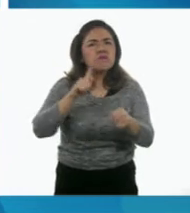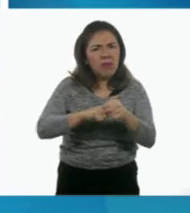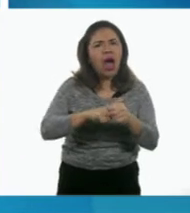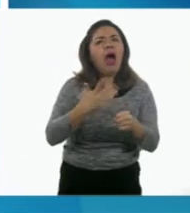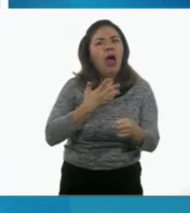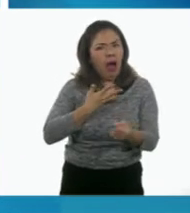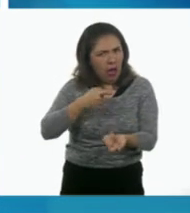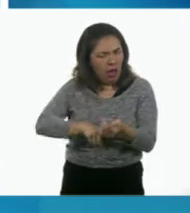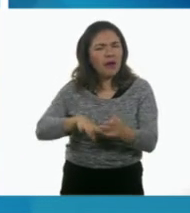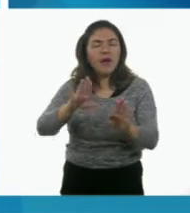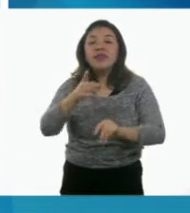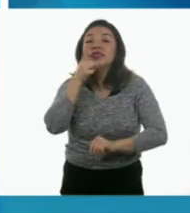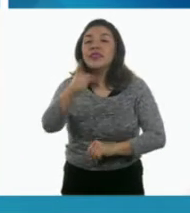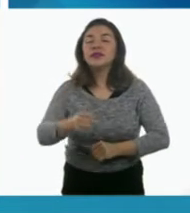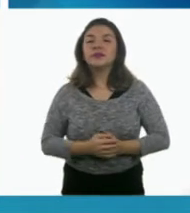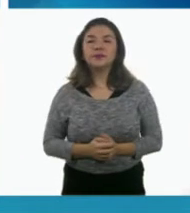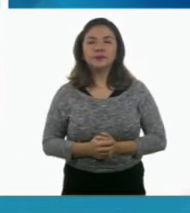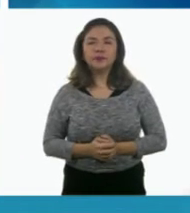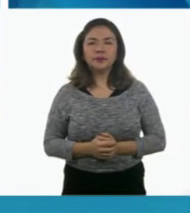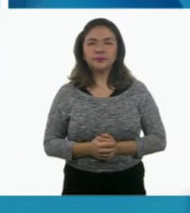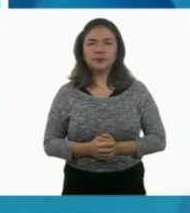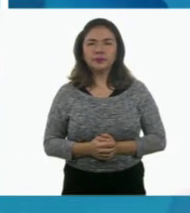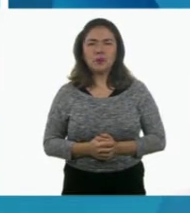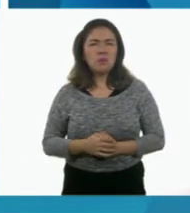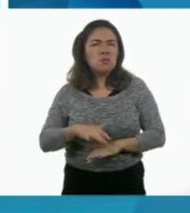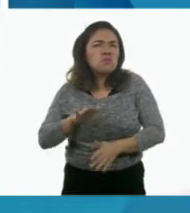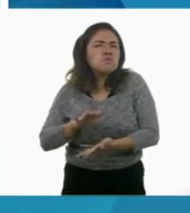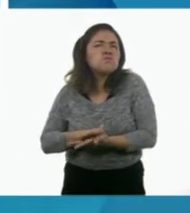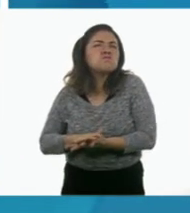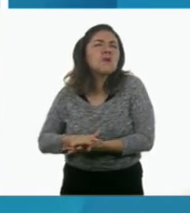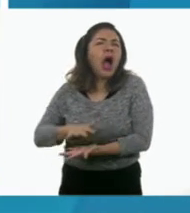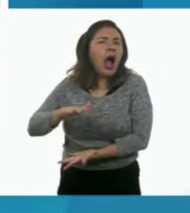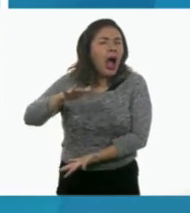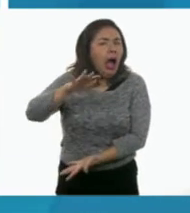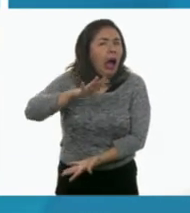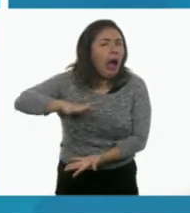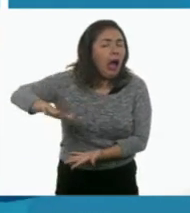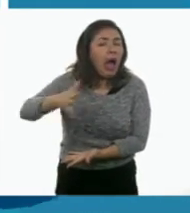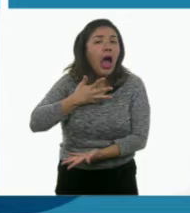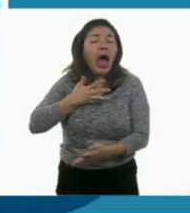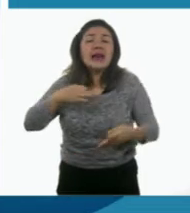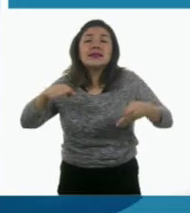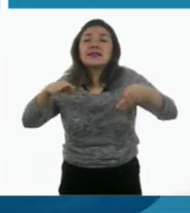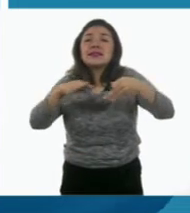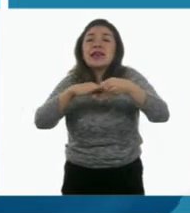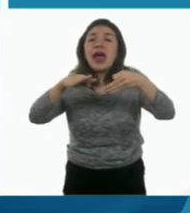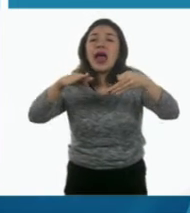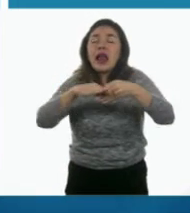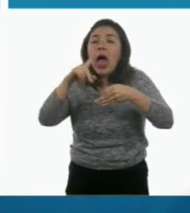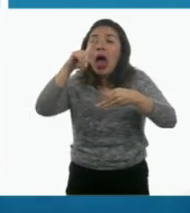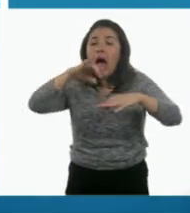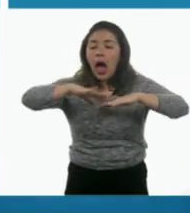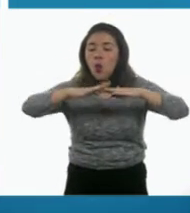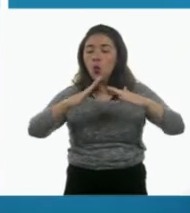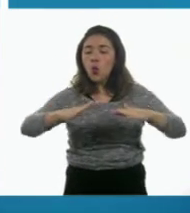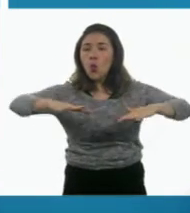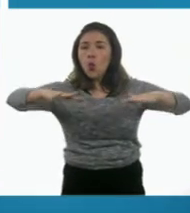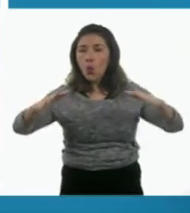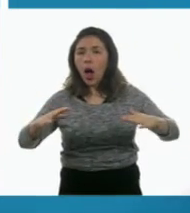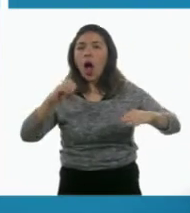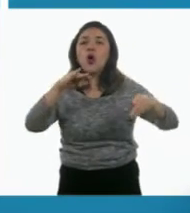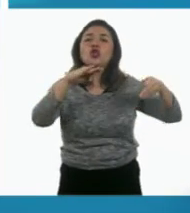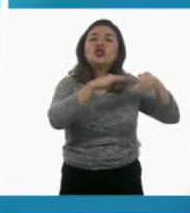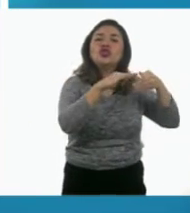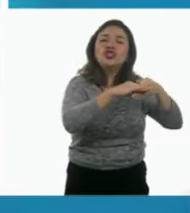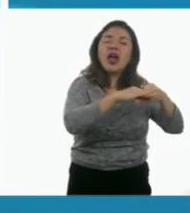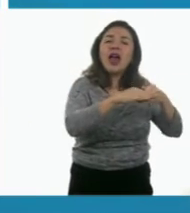vivos. Dice, la mayoría está cerca de la superficie y las zonas